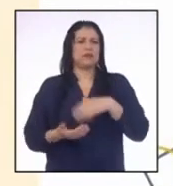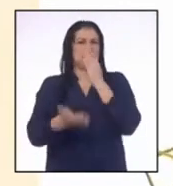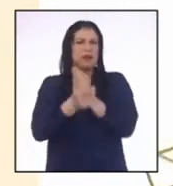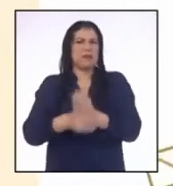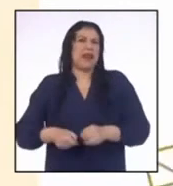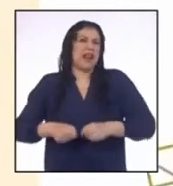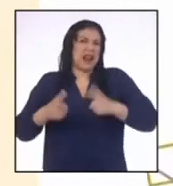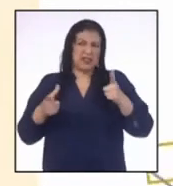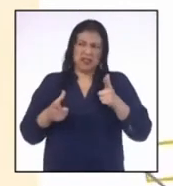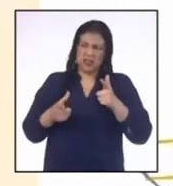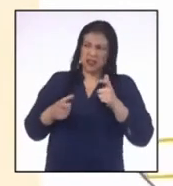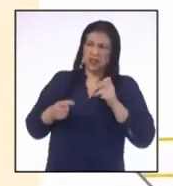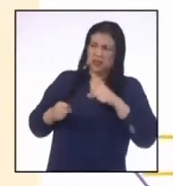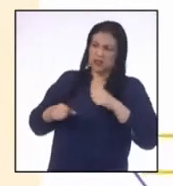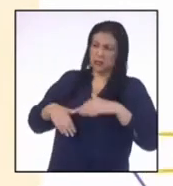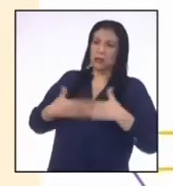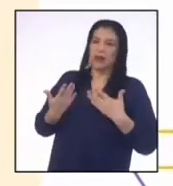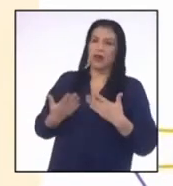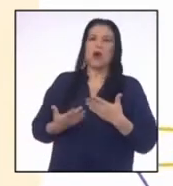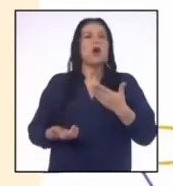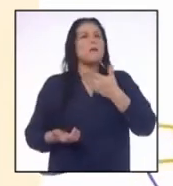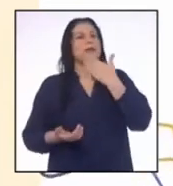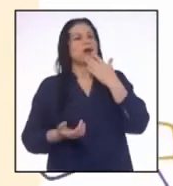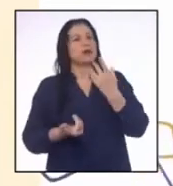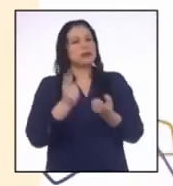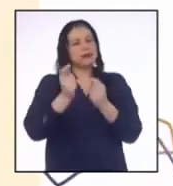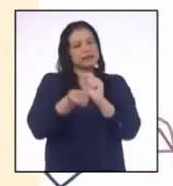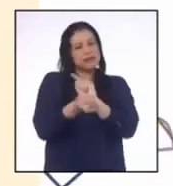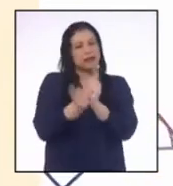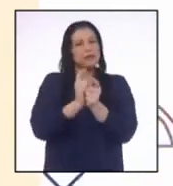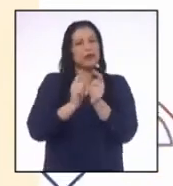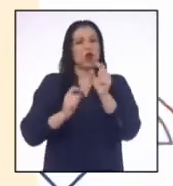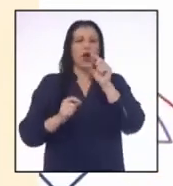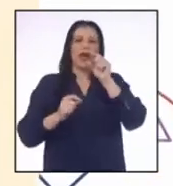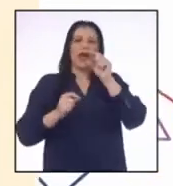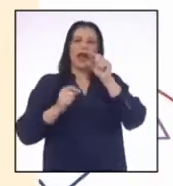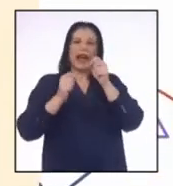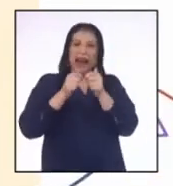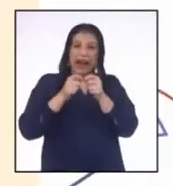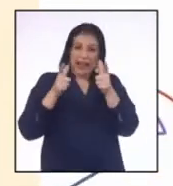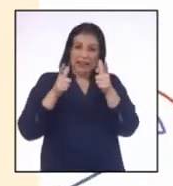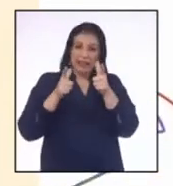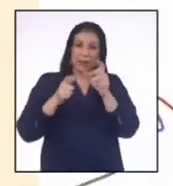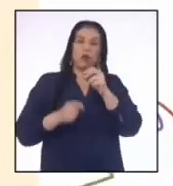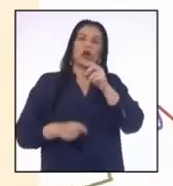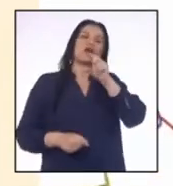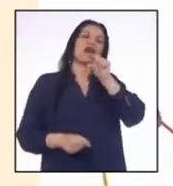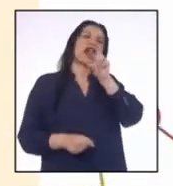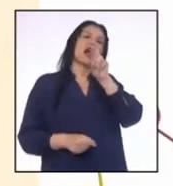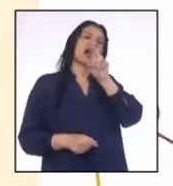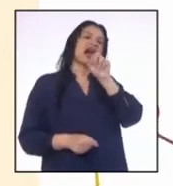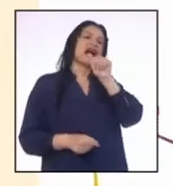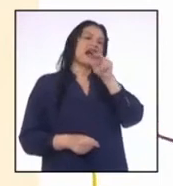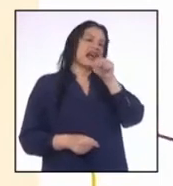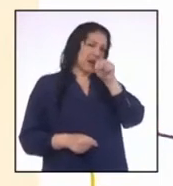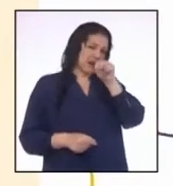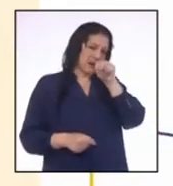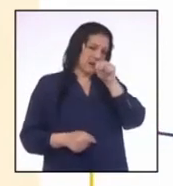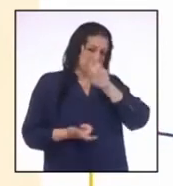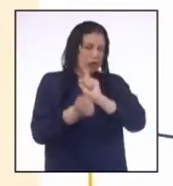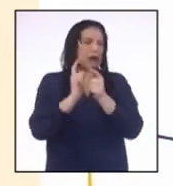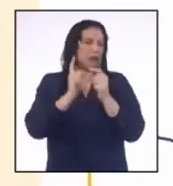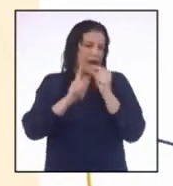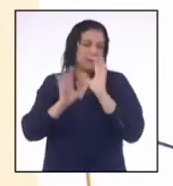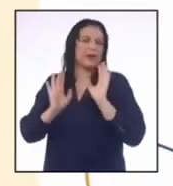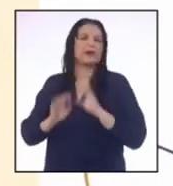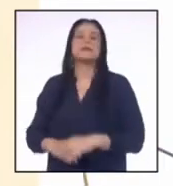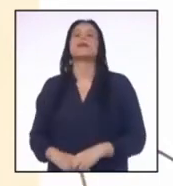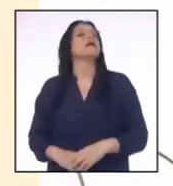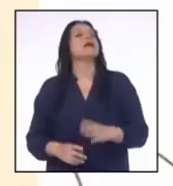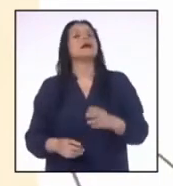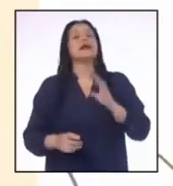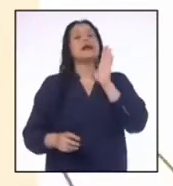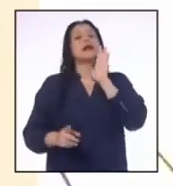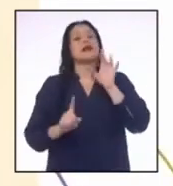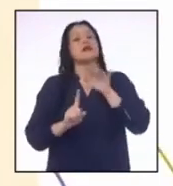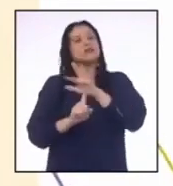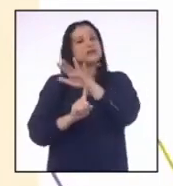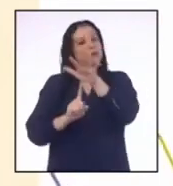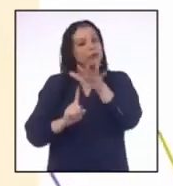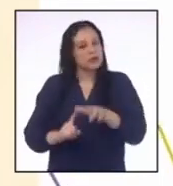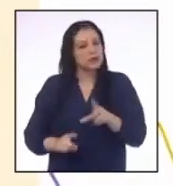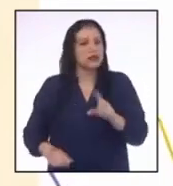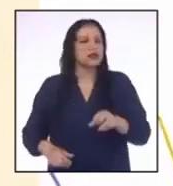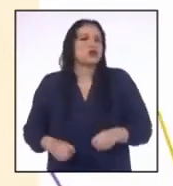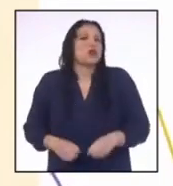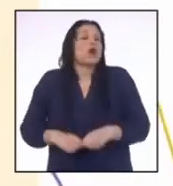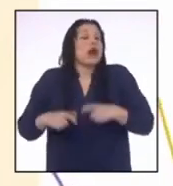¿o sí? Yo creo que quedaría mejor si cambio grande por gran, ¿no? A ver, ¿cómo quedaría? La contaminación es